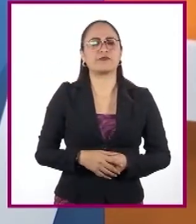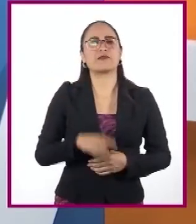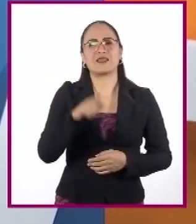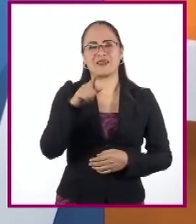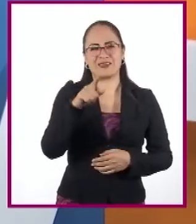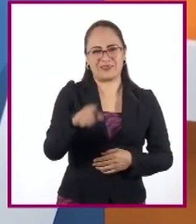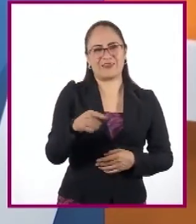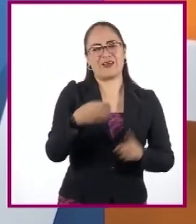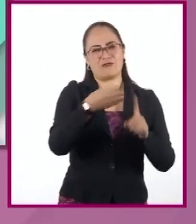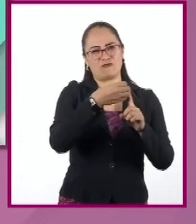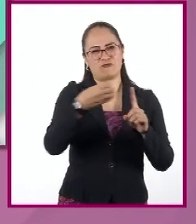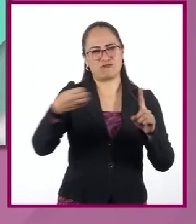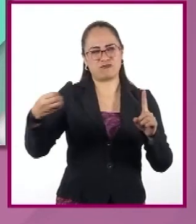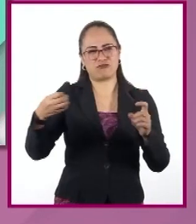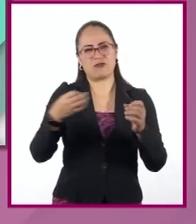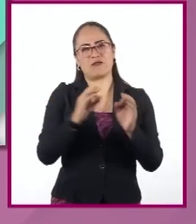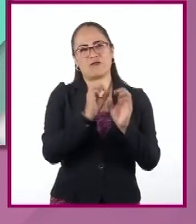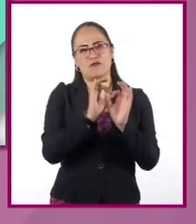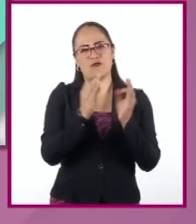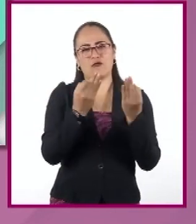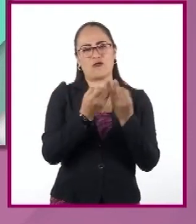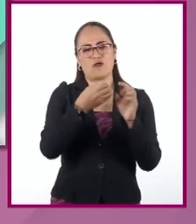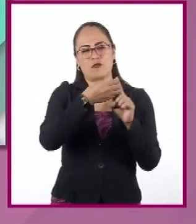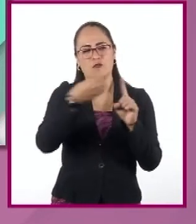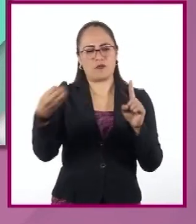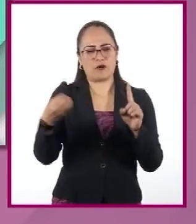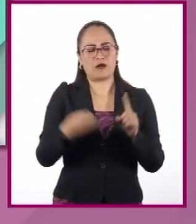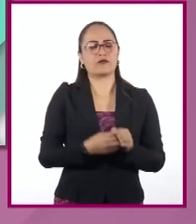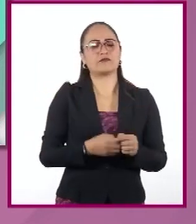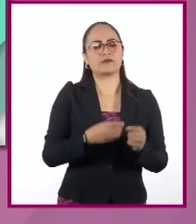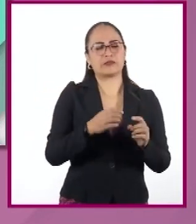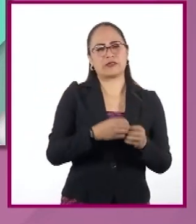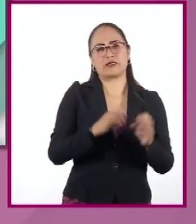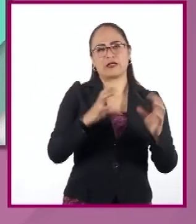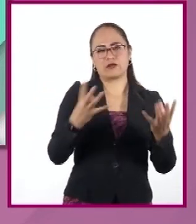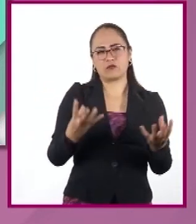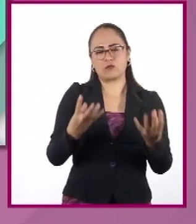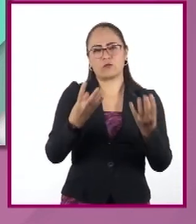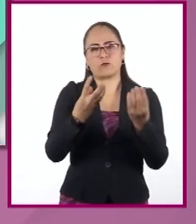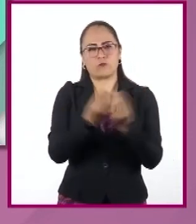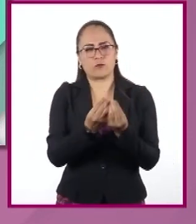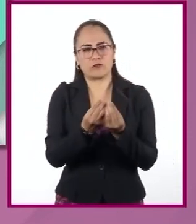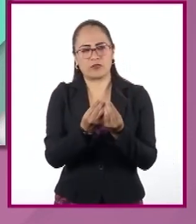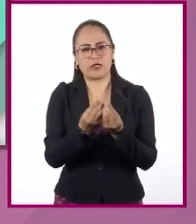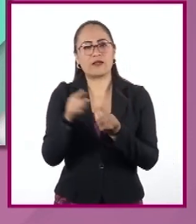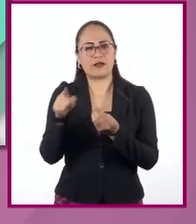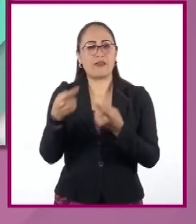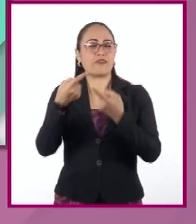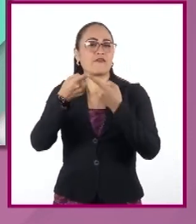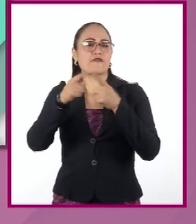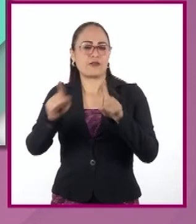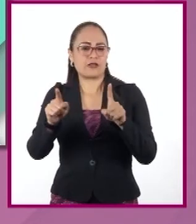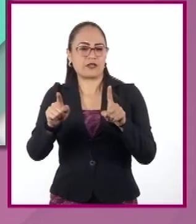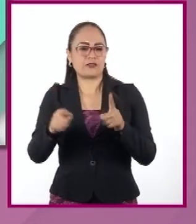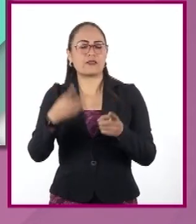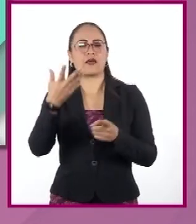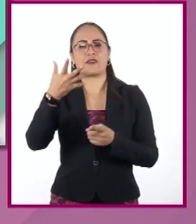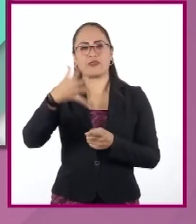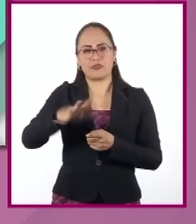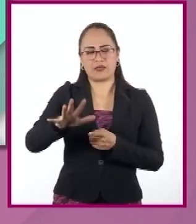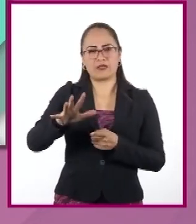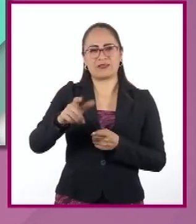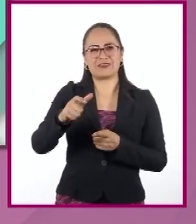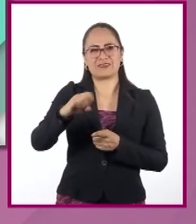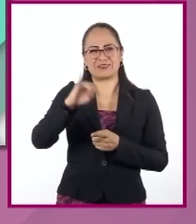la situación planteada. La suma de las tres edades es igual a la diferencia de 10 veces la